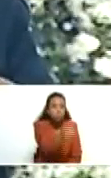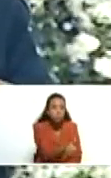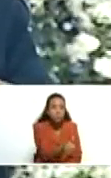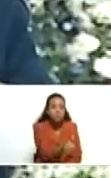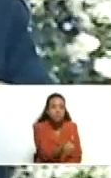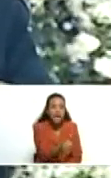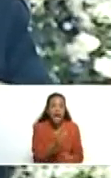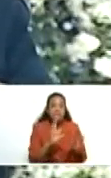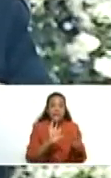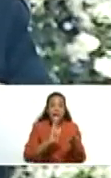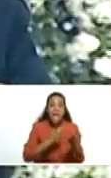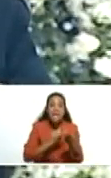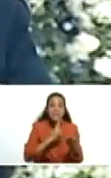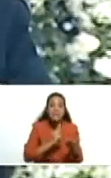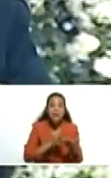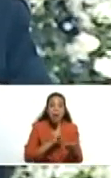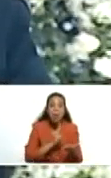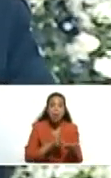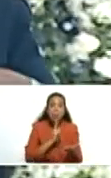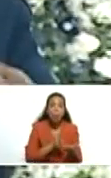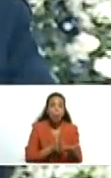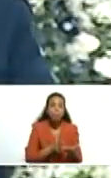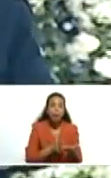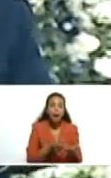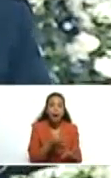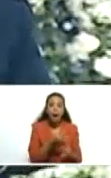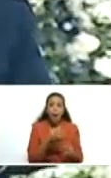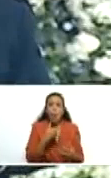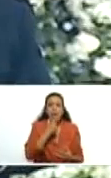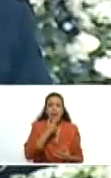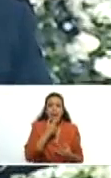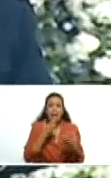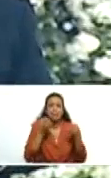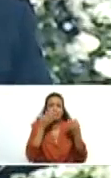servir de traductor y hablaba un inglés fluido, pues.